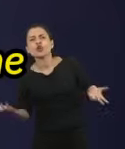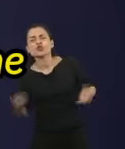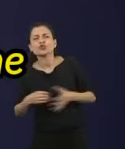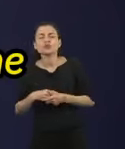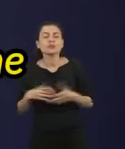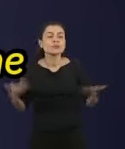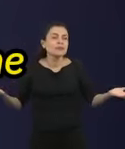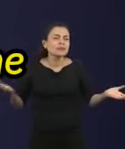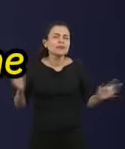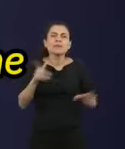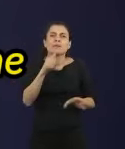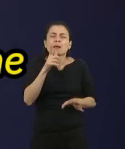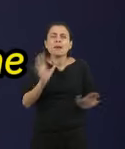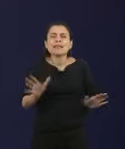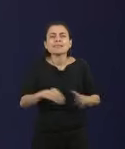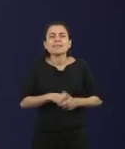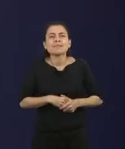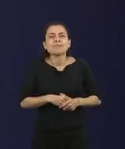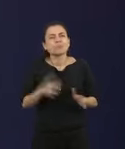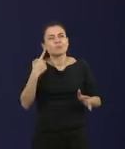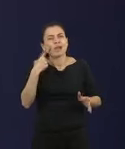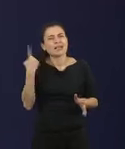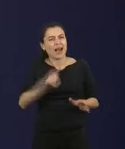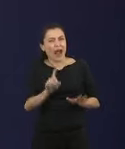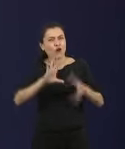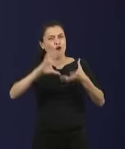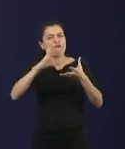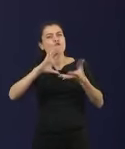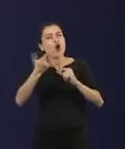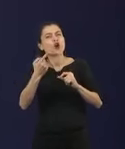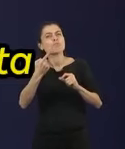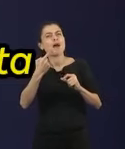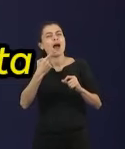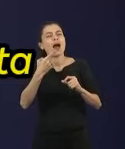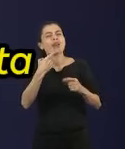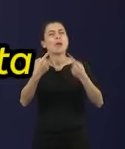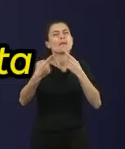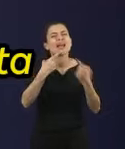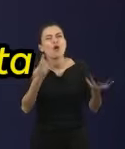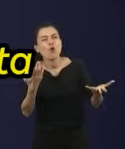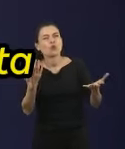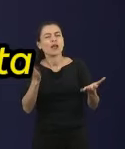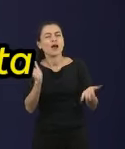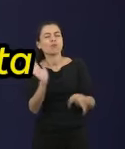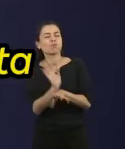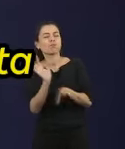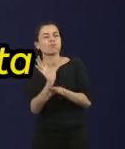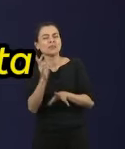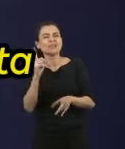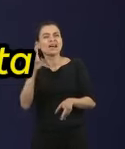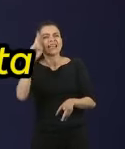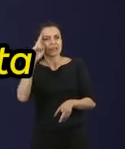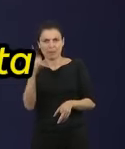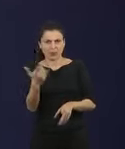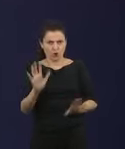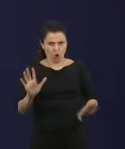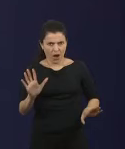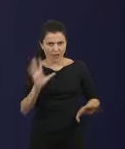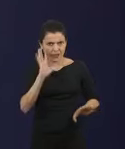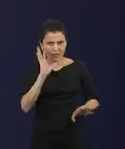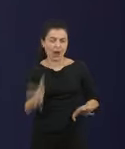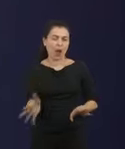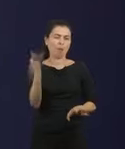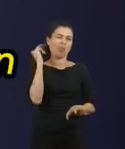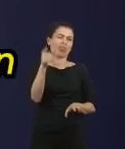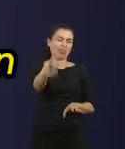que sugerís me parece un nivel de cómo decírtelo me parece una falta de respeto eh